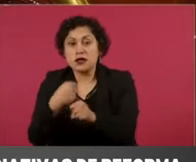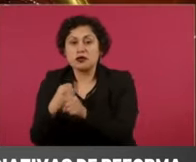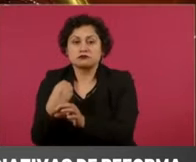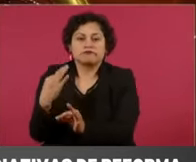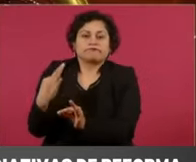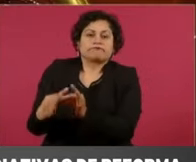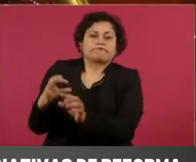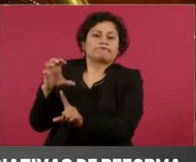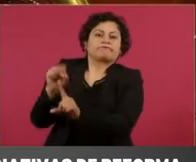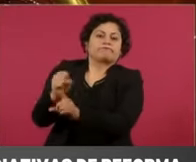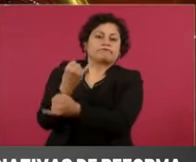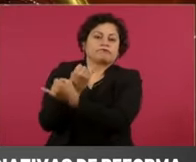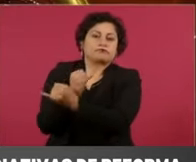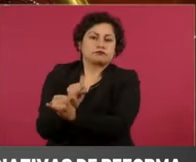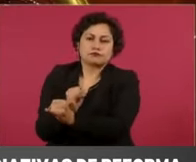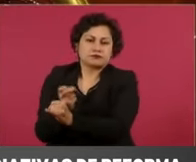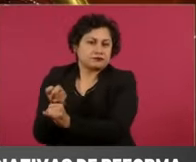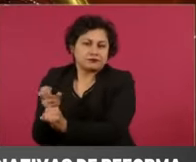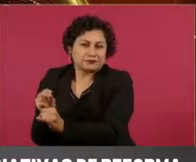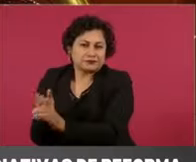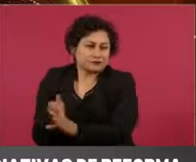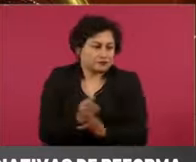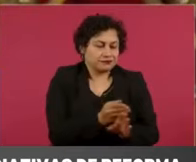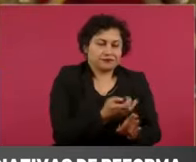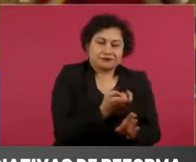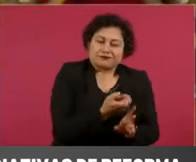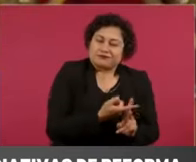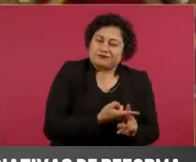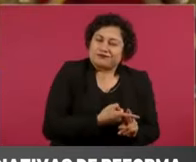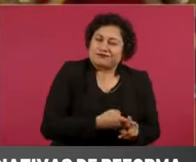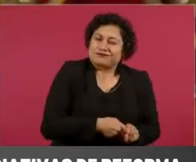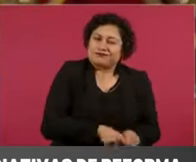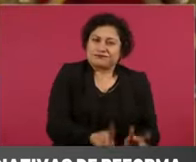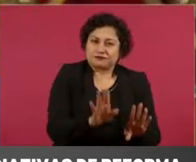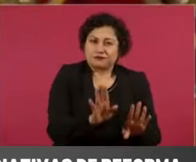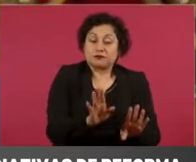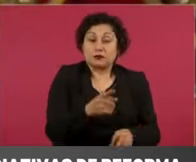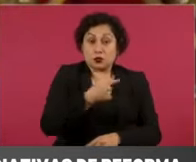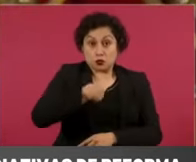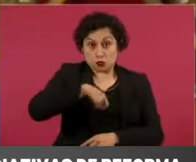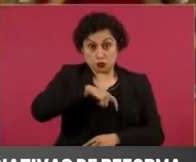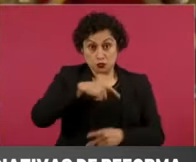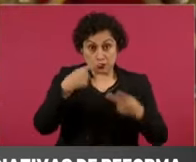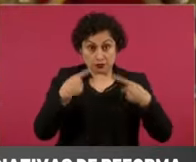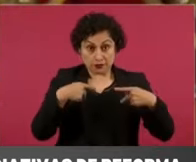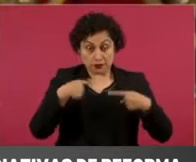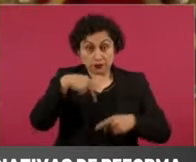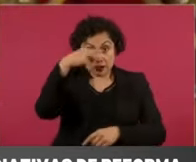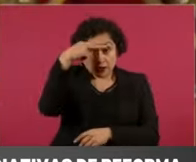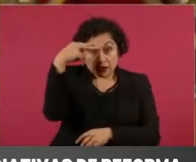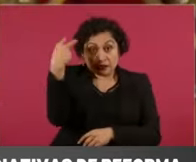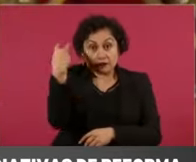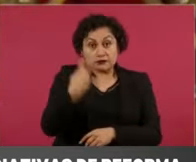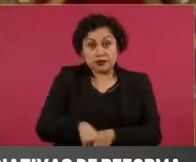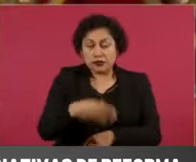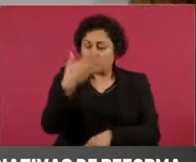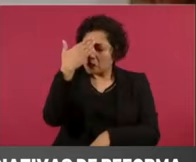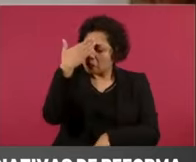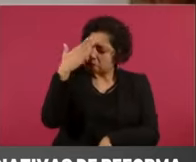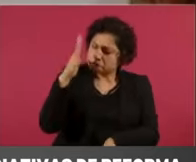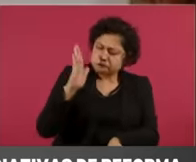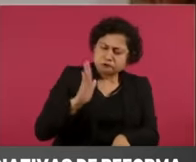mexicanos nos importa más el precursor, el cura Hidalgo, que Iturbide,